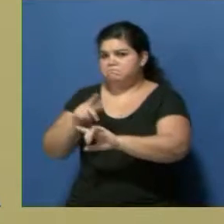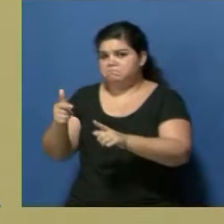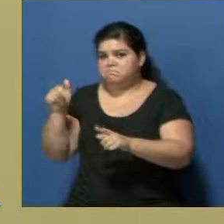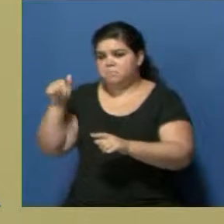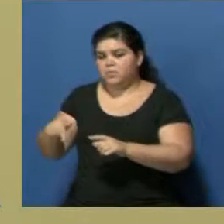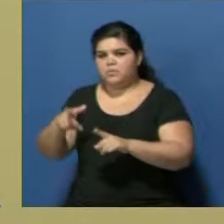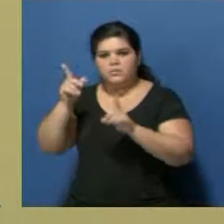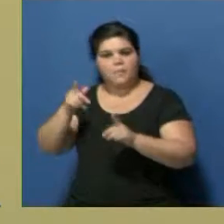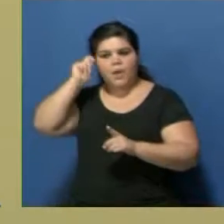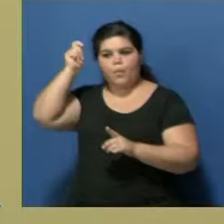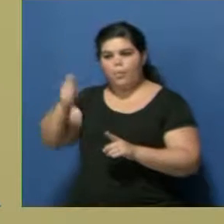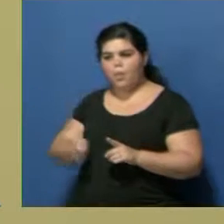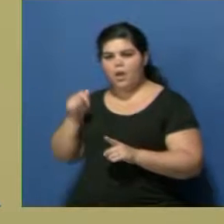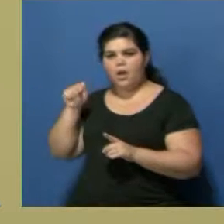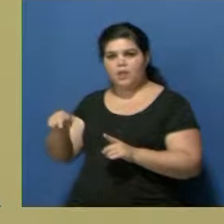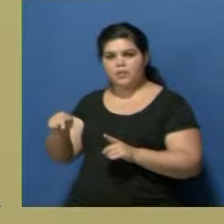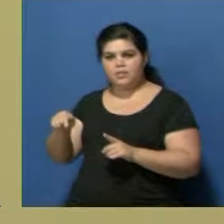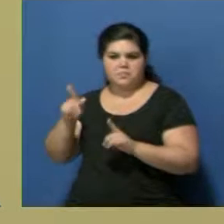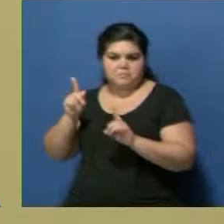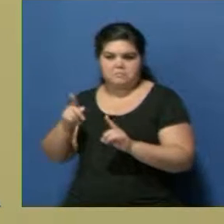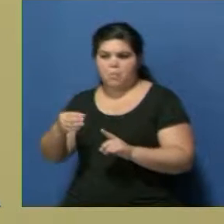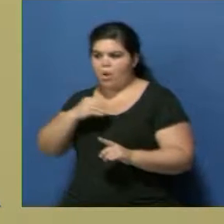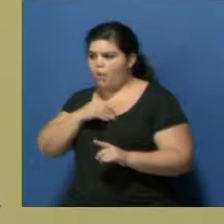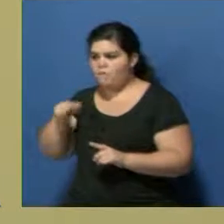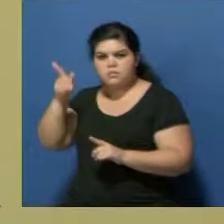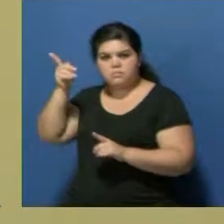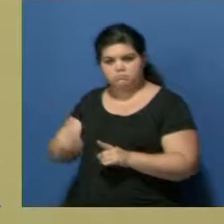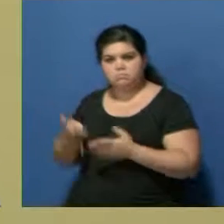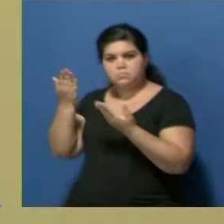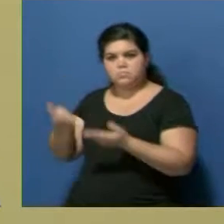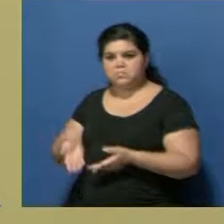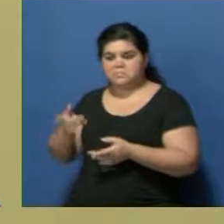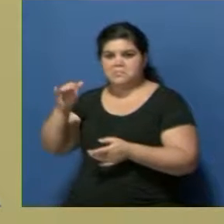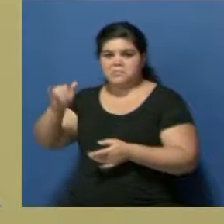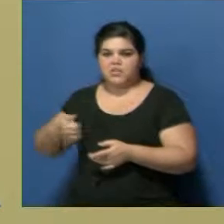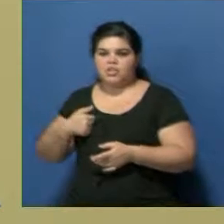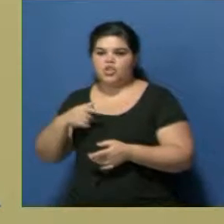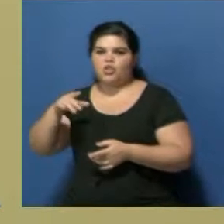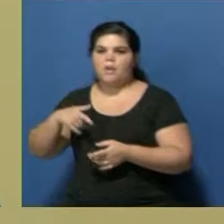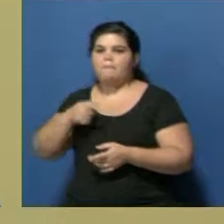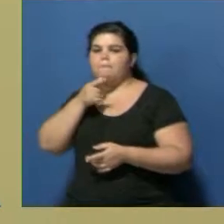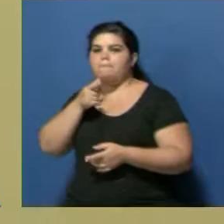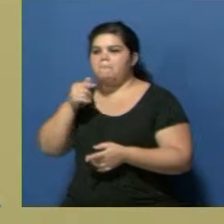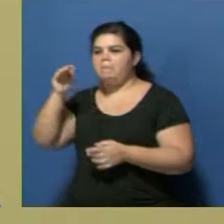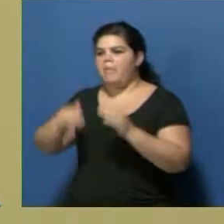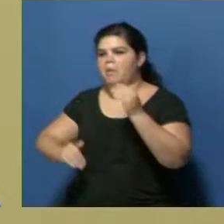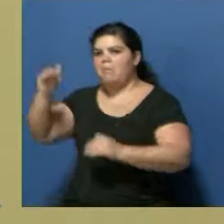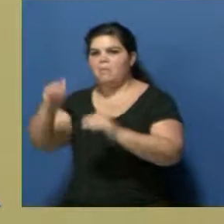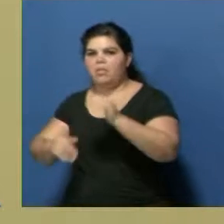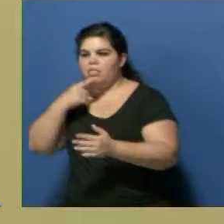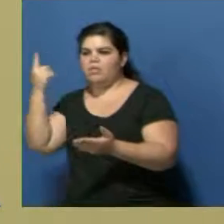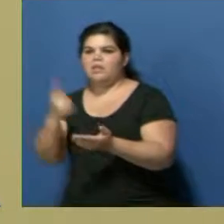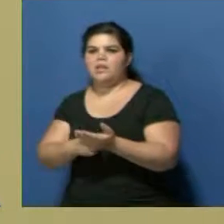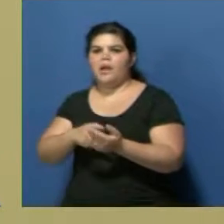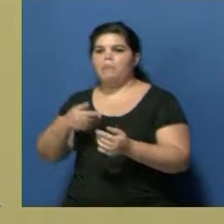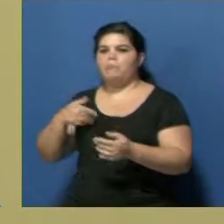criterio del juez que le dictó la sentencia que le dictó en su momento. Si me parece poco o no, no tengo recursos legales tampoco para decir tendrían que haberle